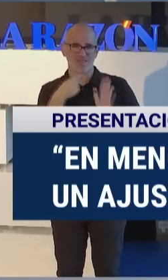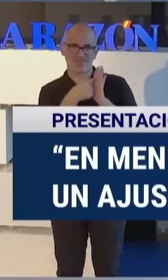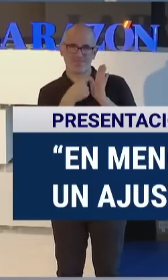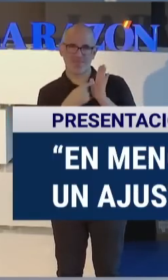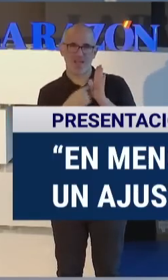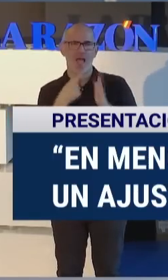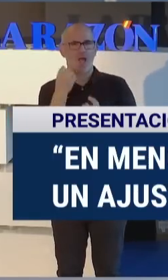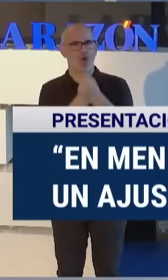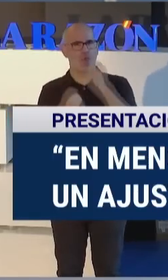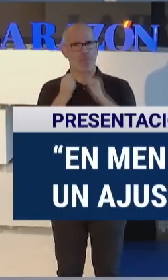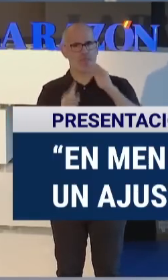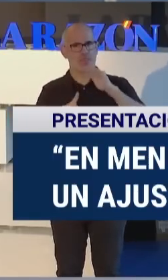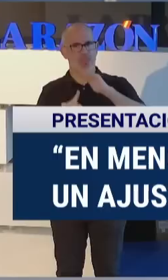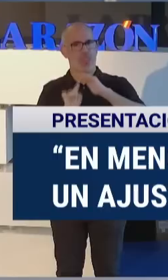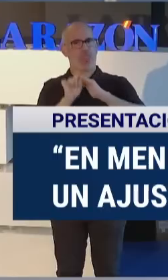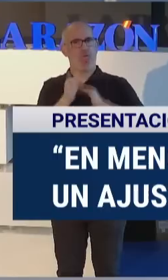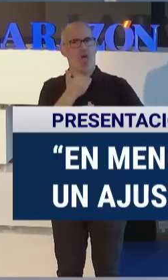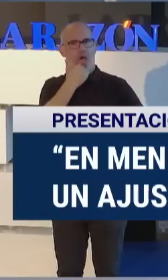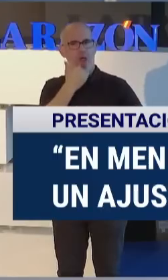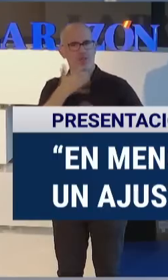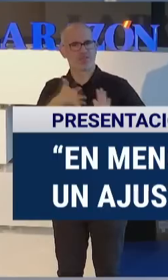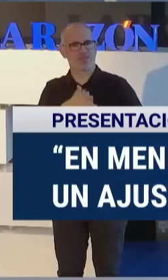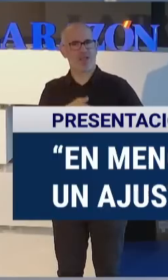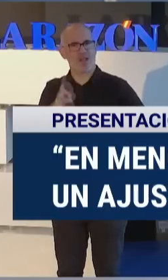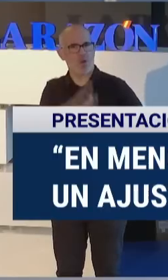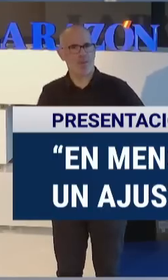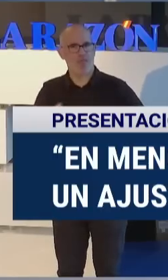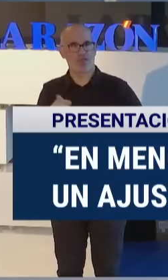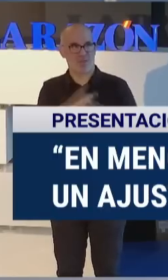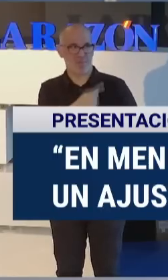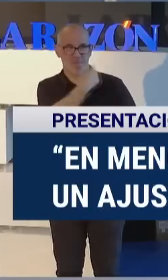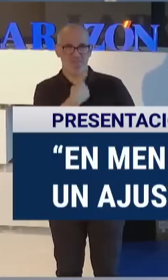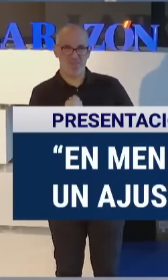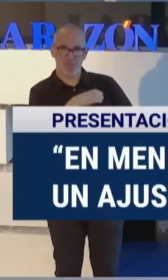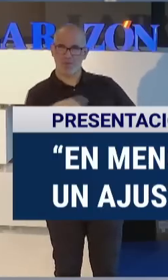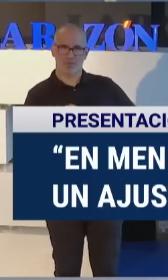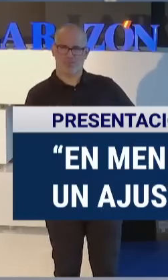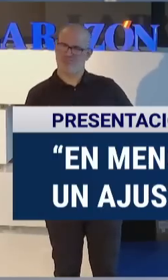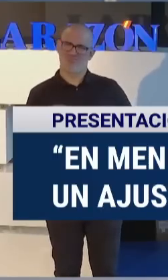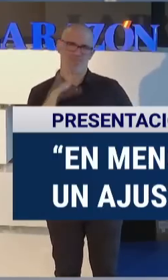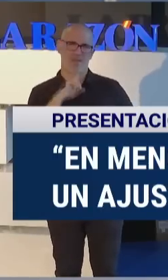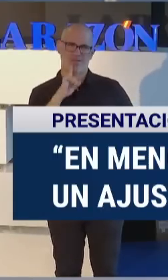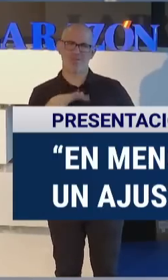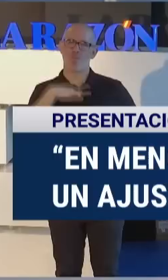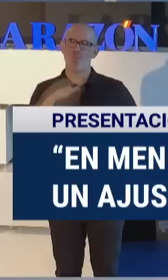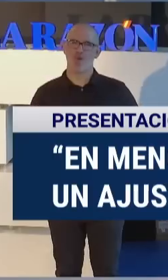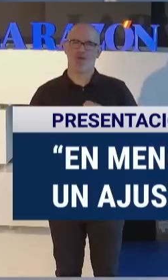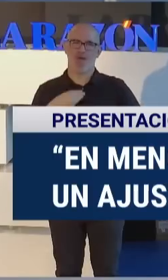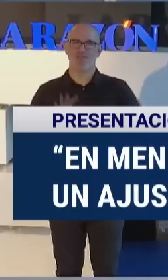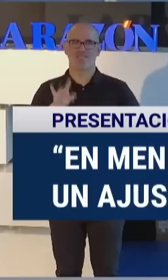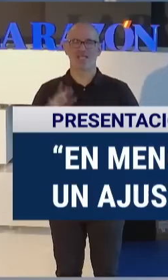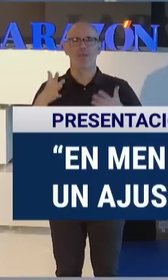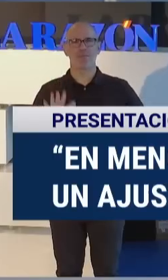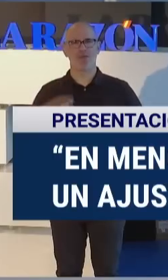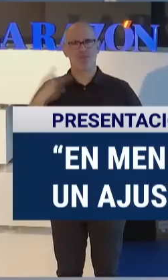está recuperando. Por lo tanto, eso que decían que era imposible hacer, mentira, no era imposible, sí se puede hacer, pero uno tiene